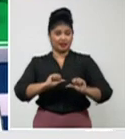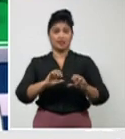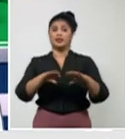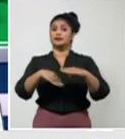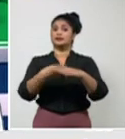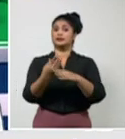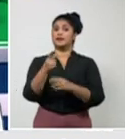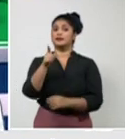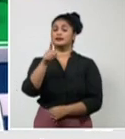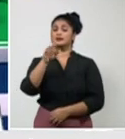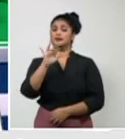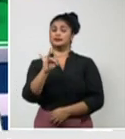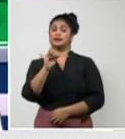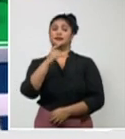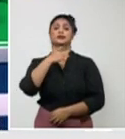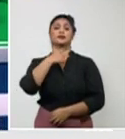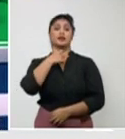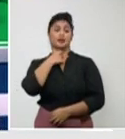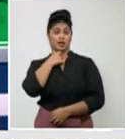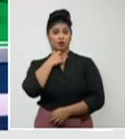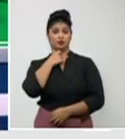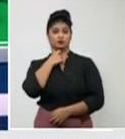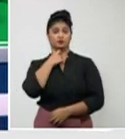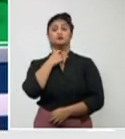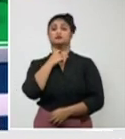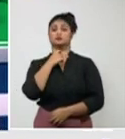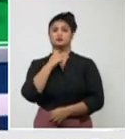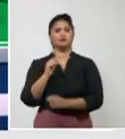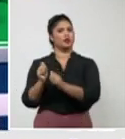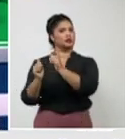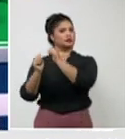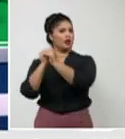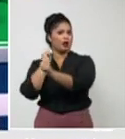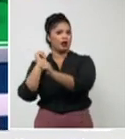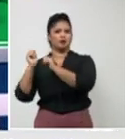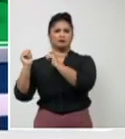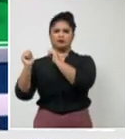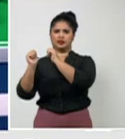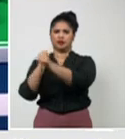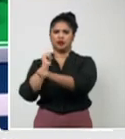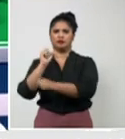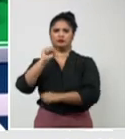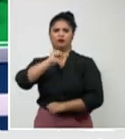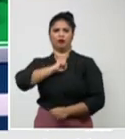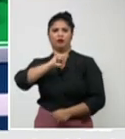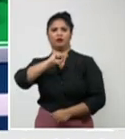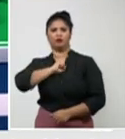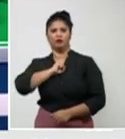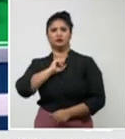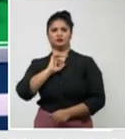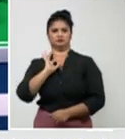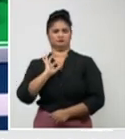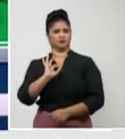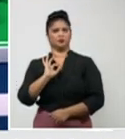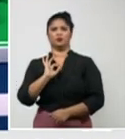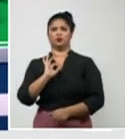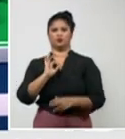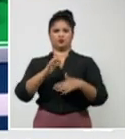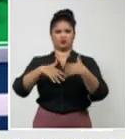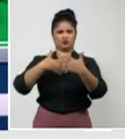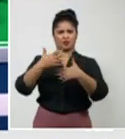enero comenzó a agravarse la falta de aire, la hipoxemia severa, trastornos de ritmo